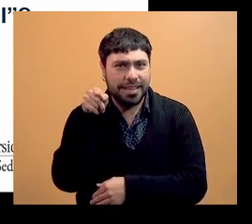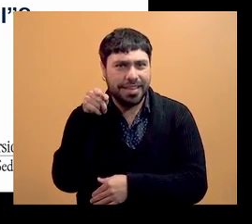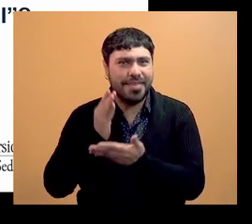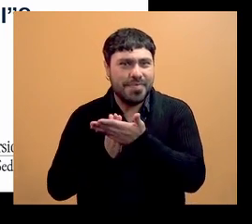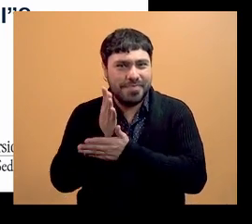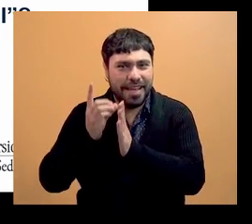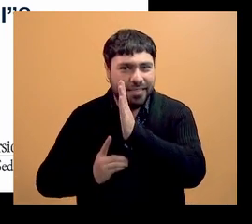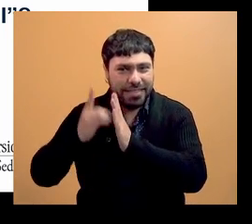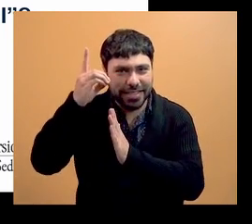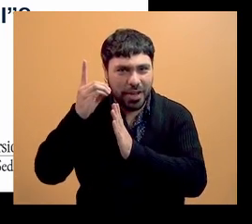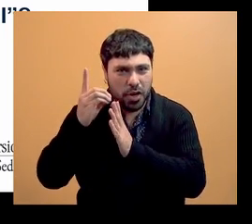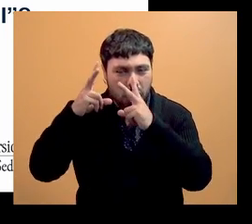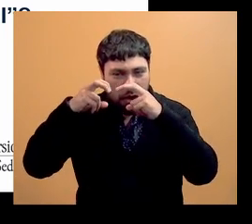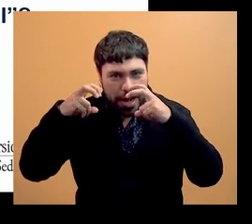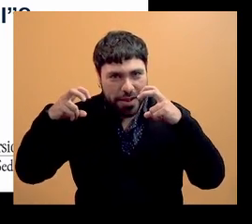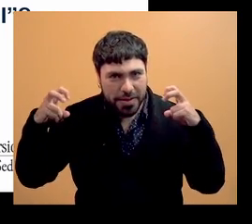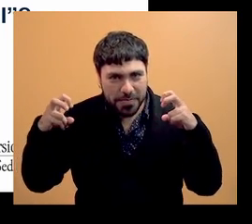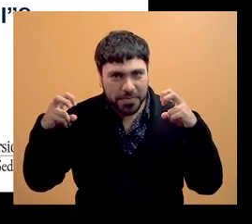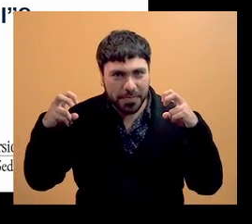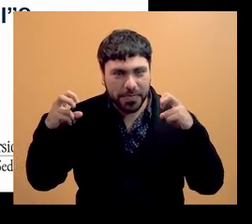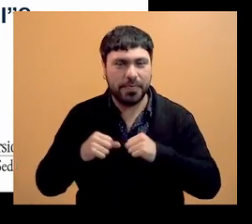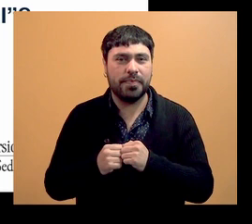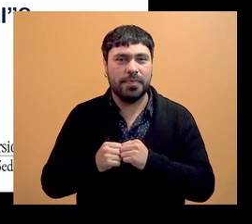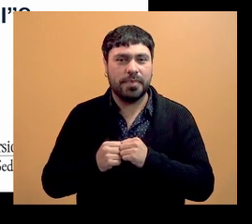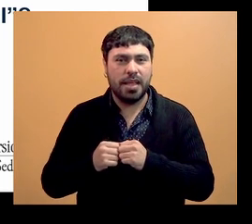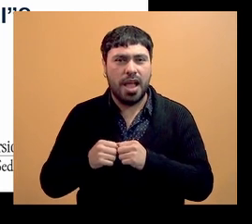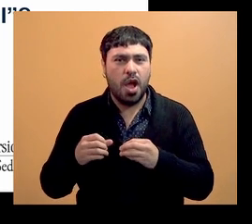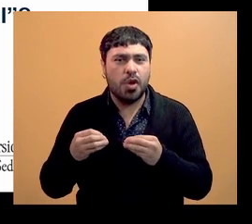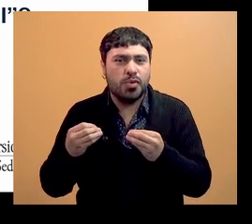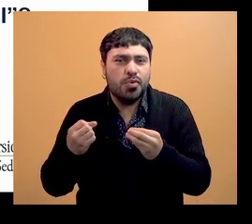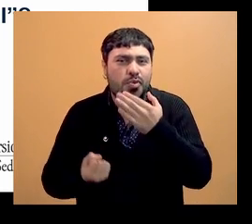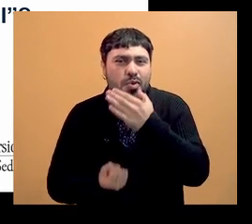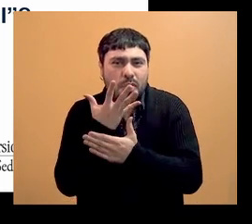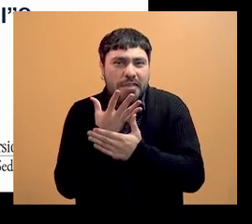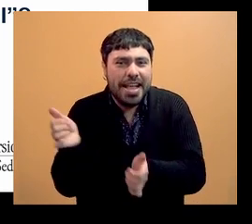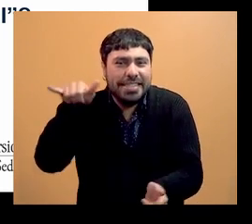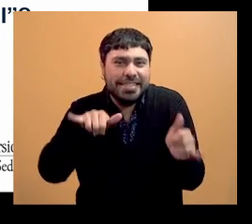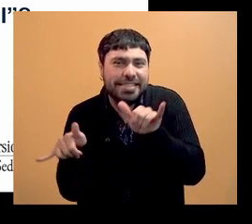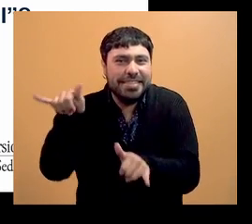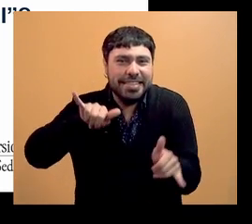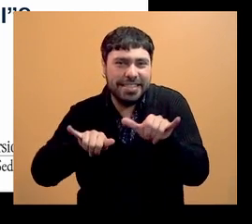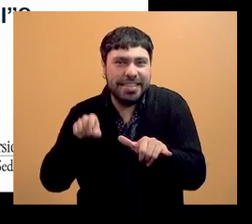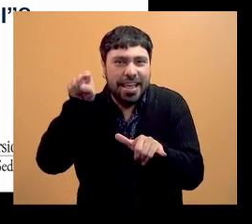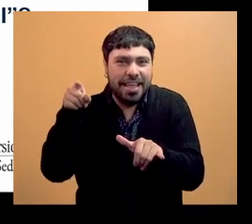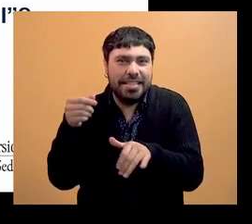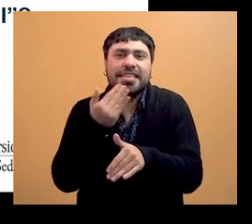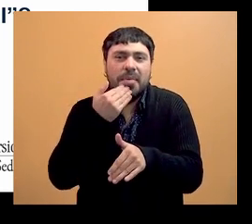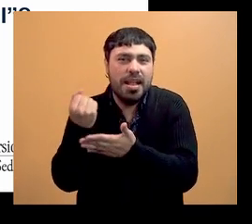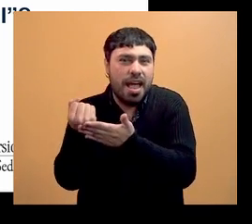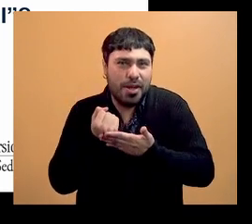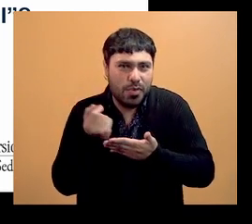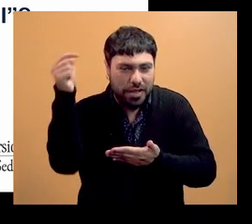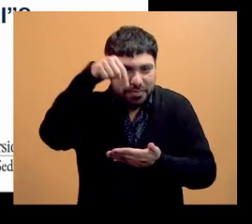porque básicamente todo el desarrollo que tiene que ver de nuevas ciencias, de nuevas tecnologías que son necesarias para resolver estos problemas, no nacen de otro lado que no